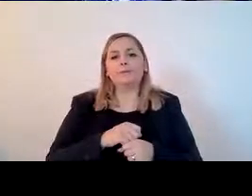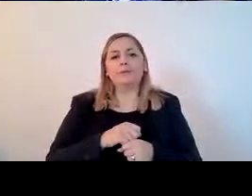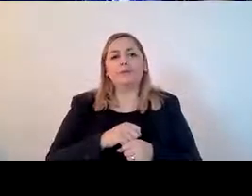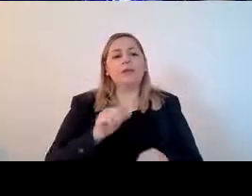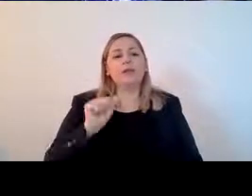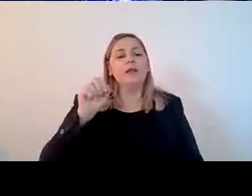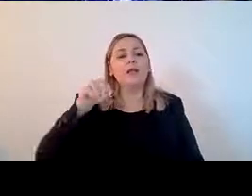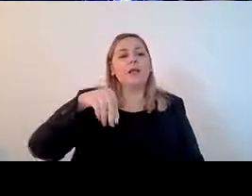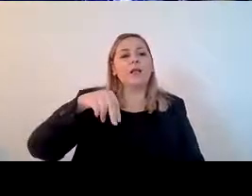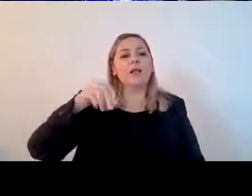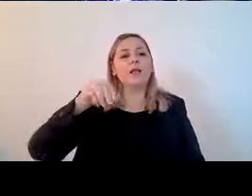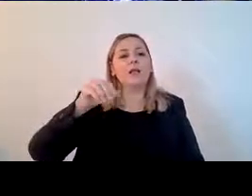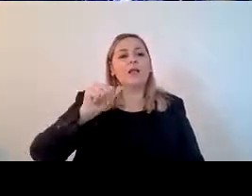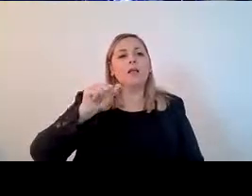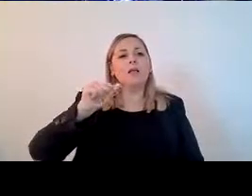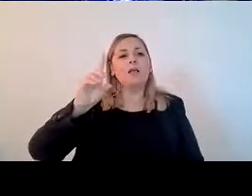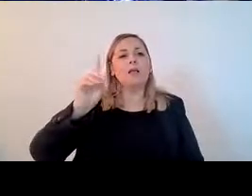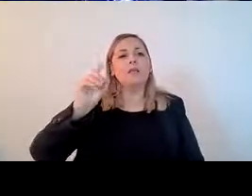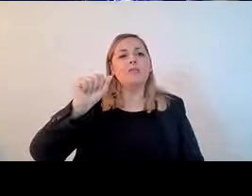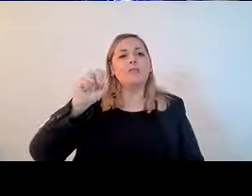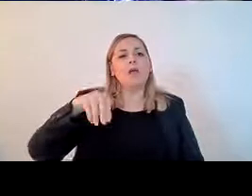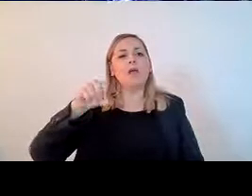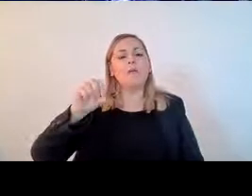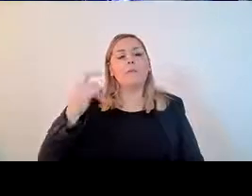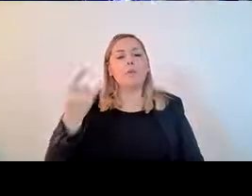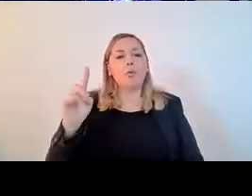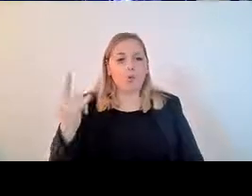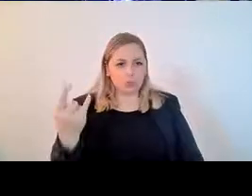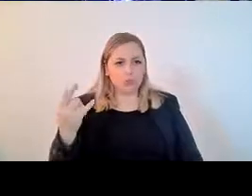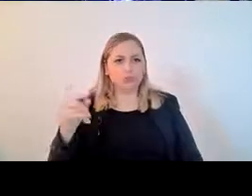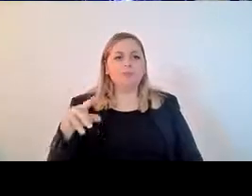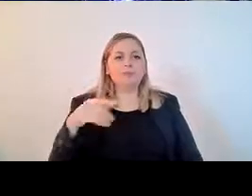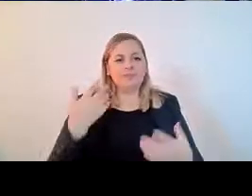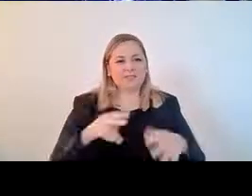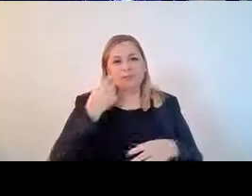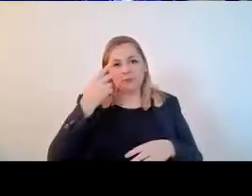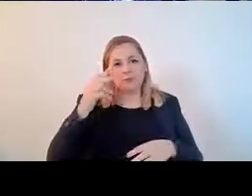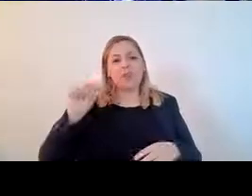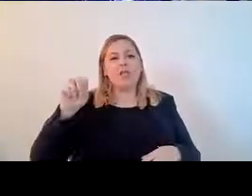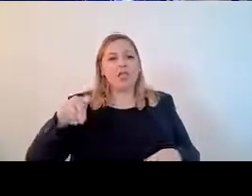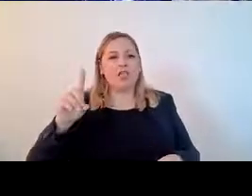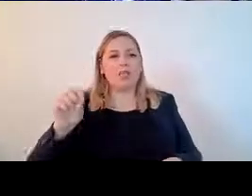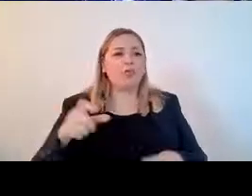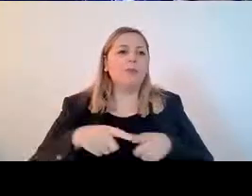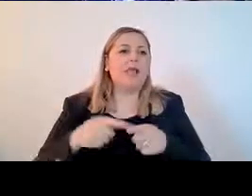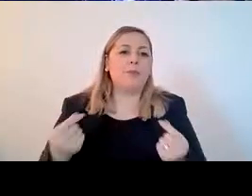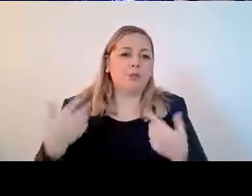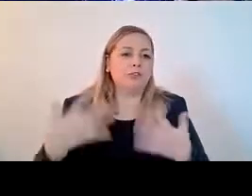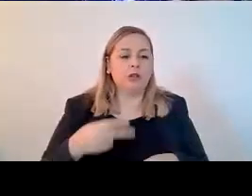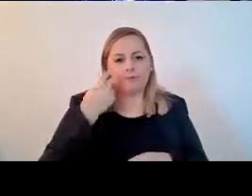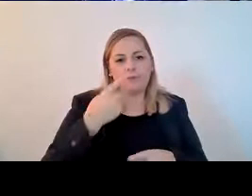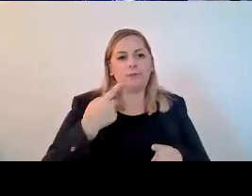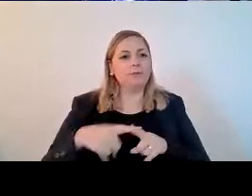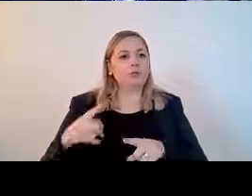Adamu y Ando, se hizo, esto ya lo vimos, ya lo encuesta en Japón. La que sigue.